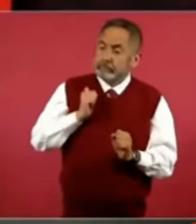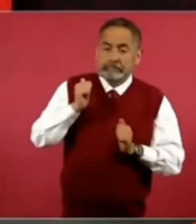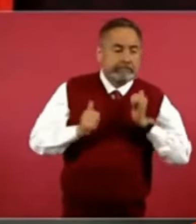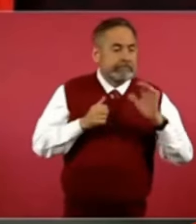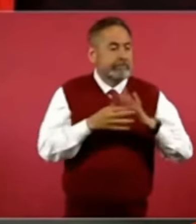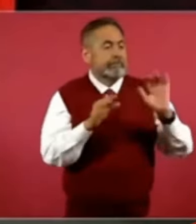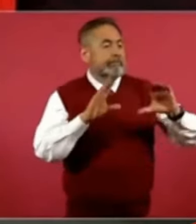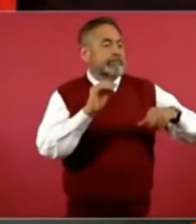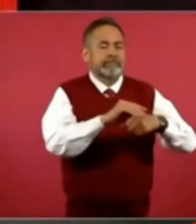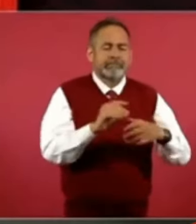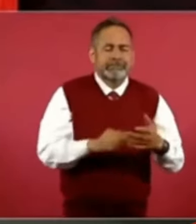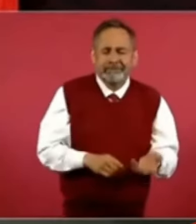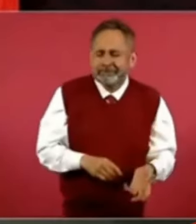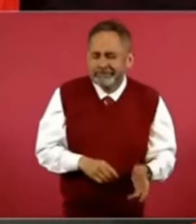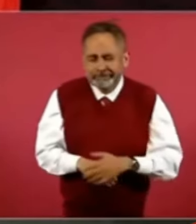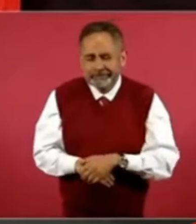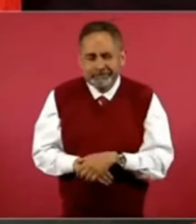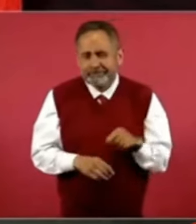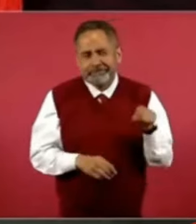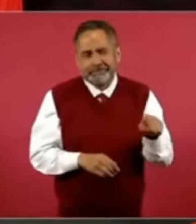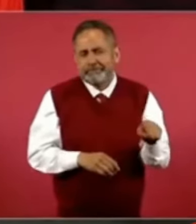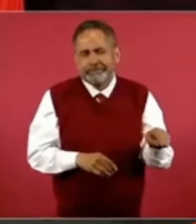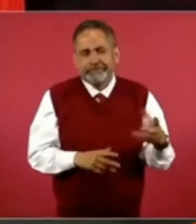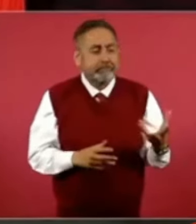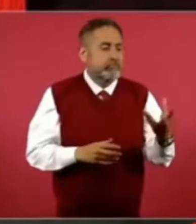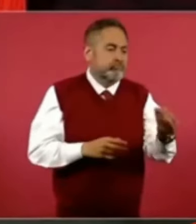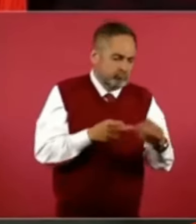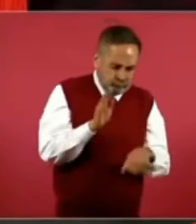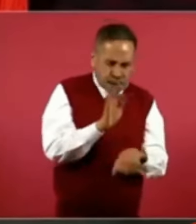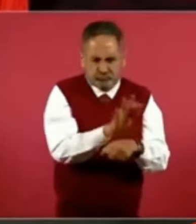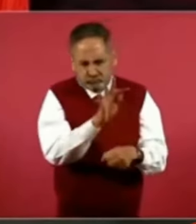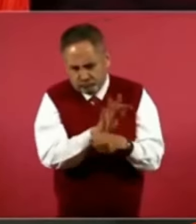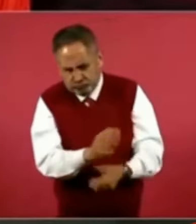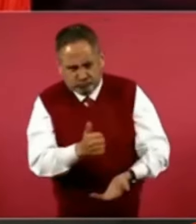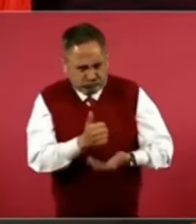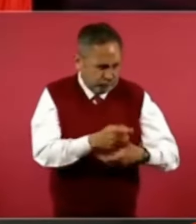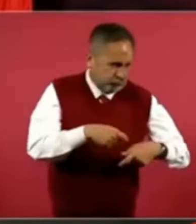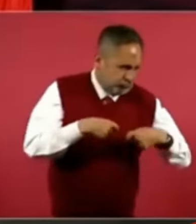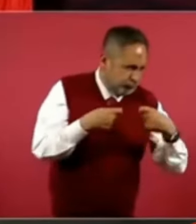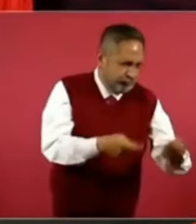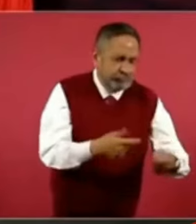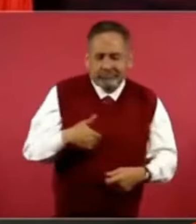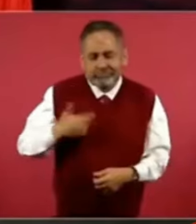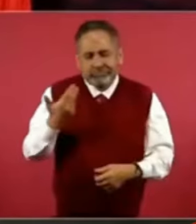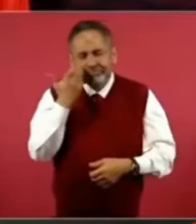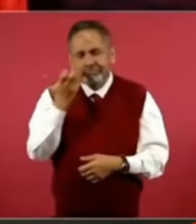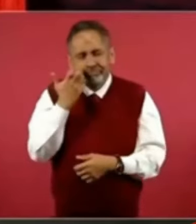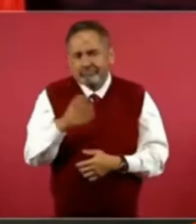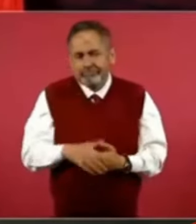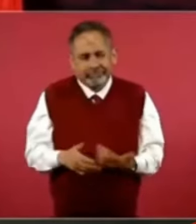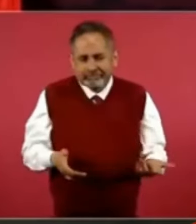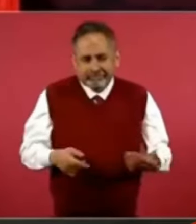Eso, sí. Ahí van a llegar a darle su apoyo. Y que ese Claudio,